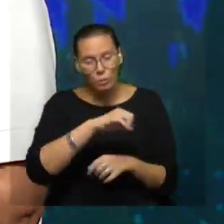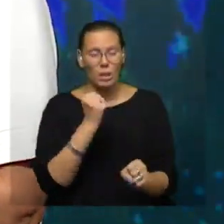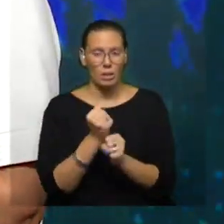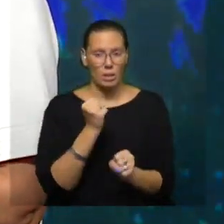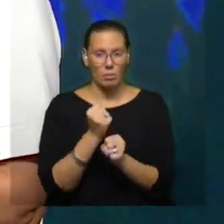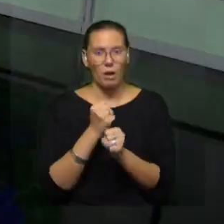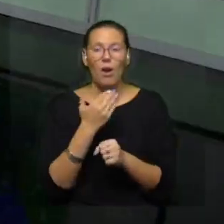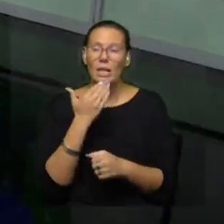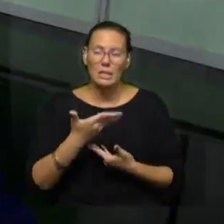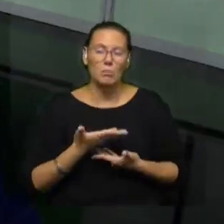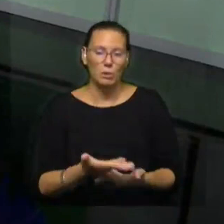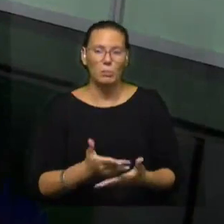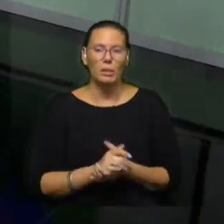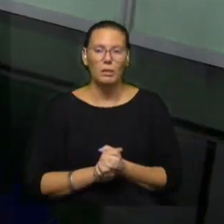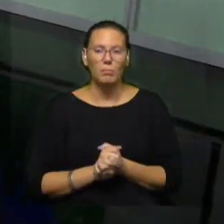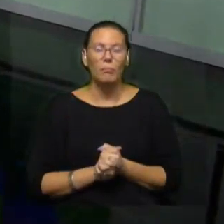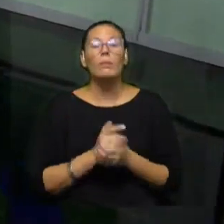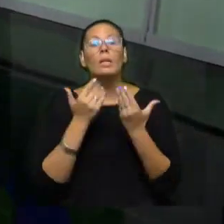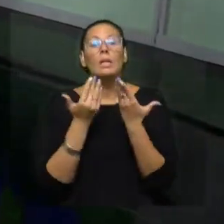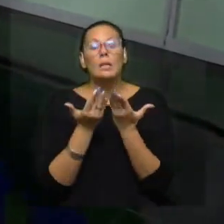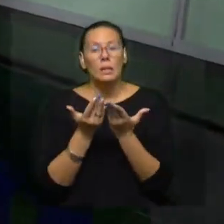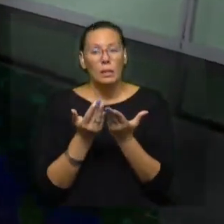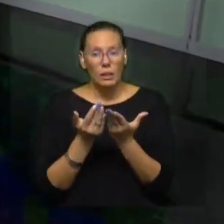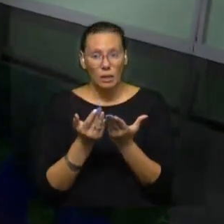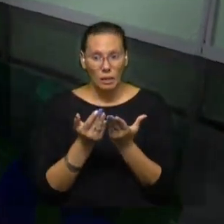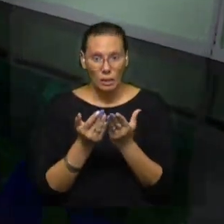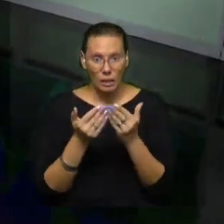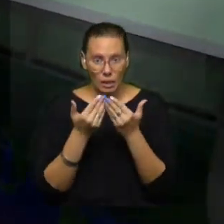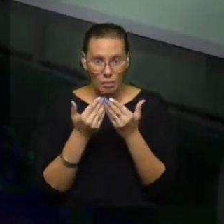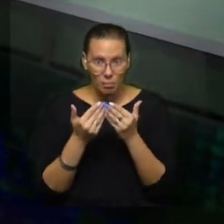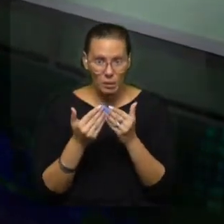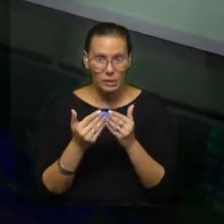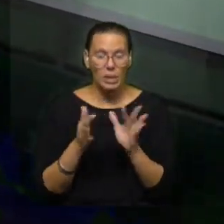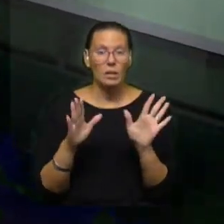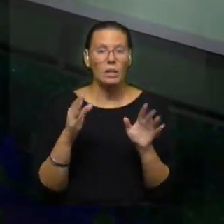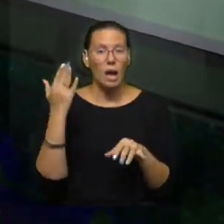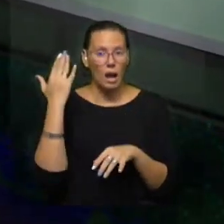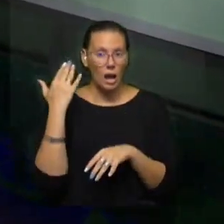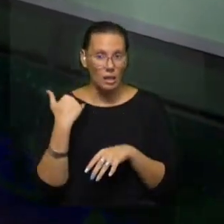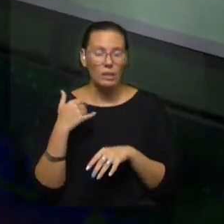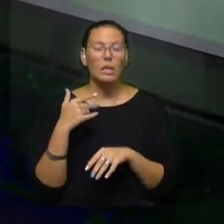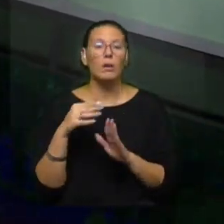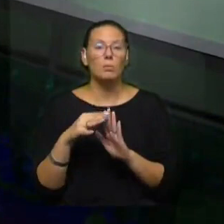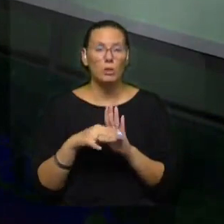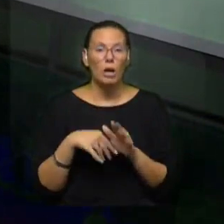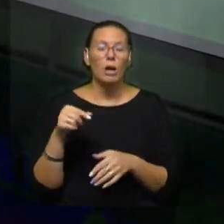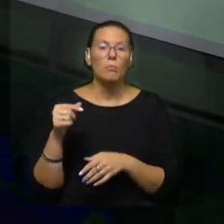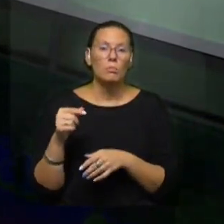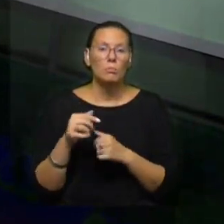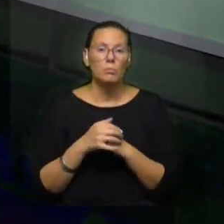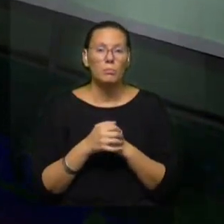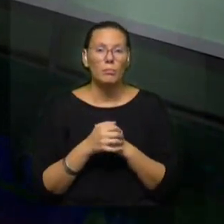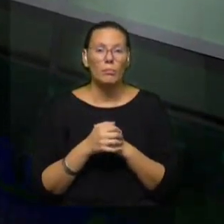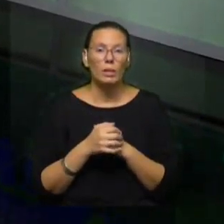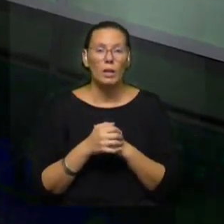por la invitación. Por favor. Sí. Y bueno, y comenzar este, como decía Pablito antes, del programa, un poco por